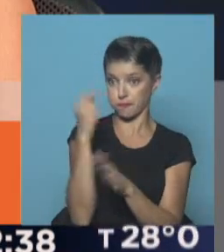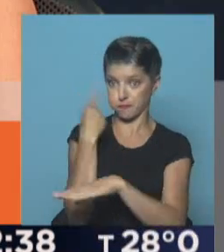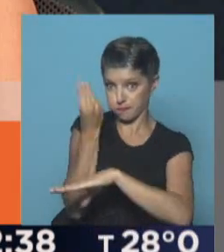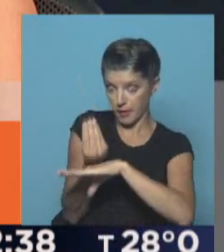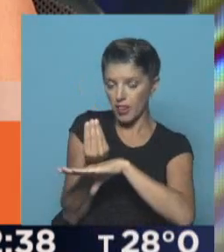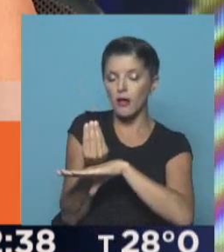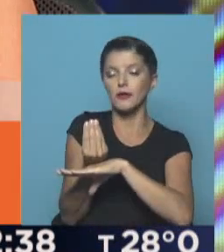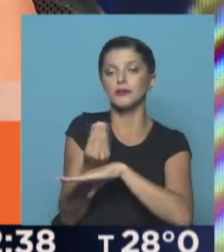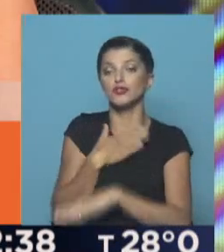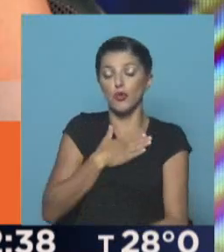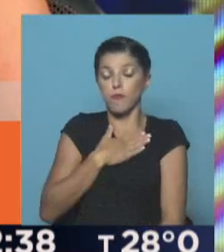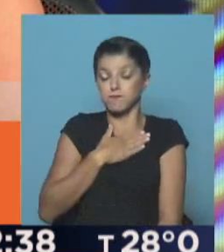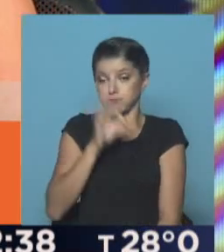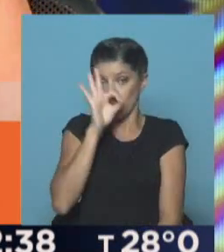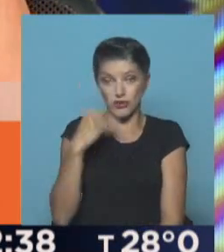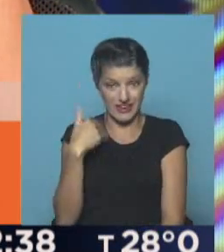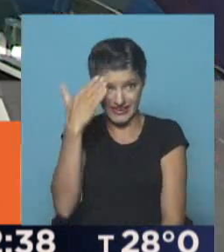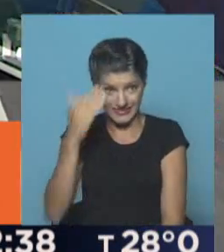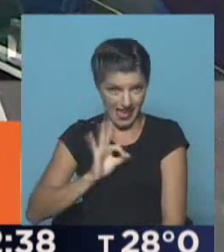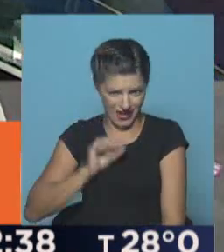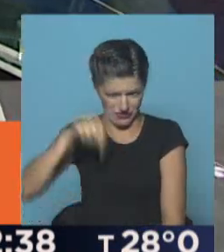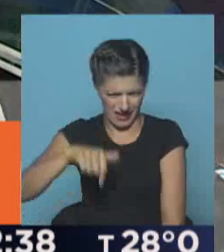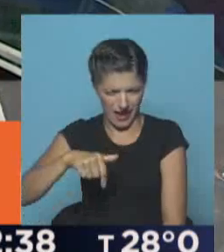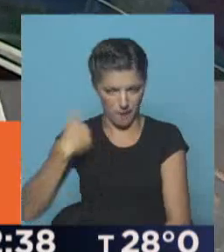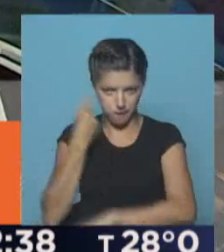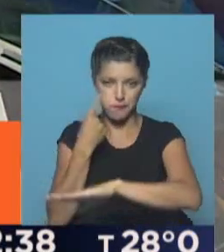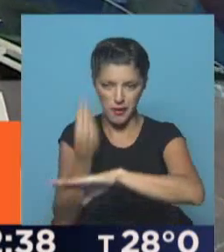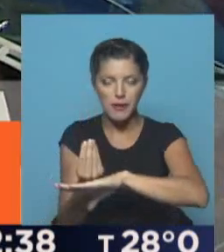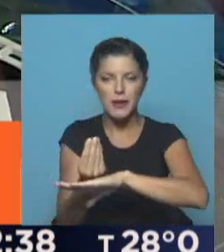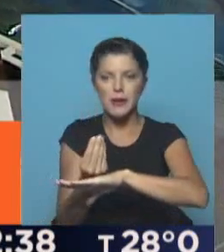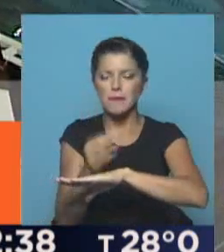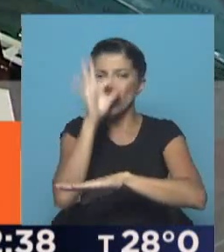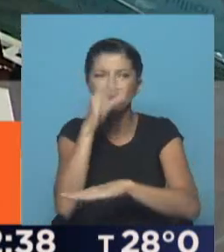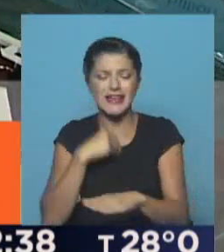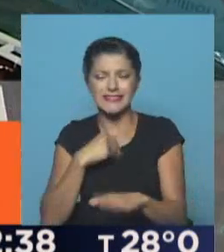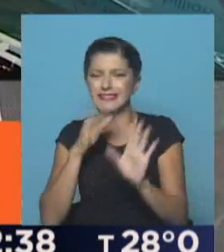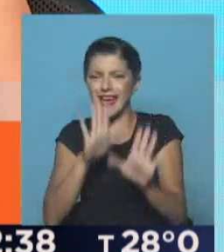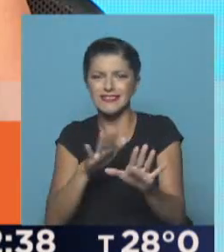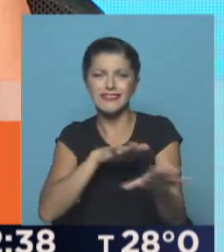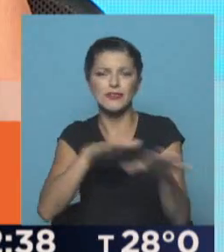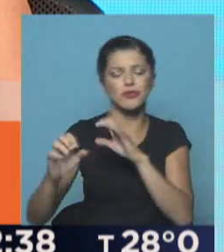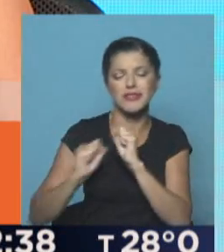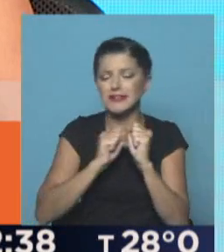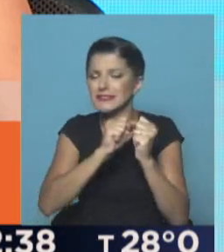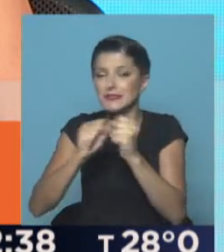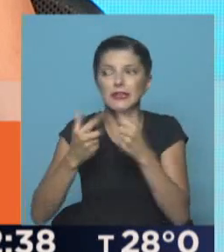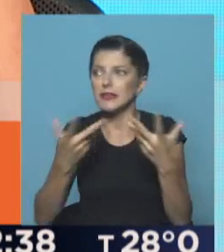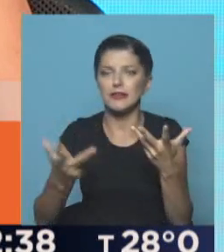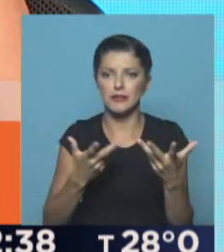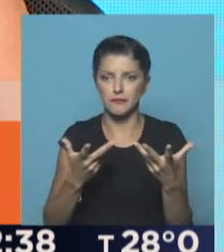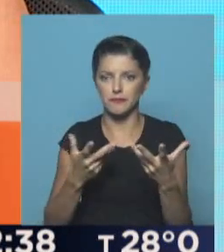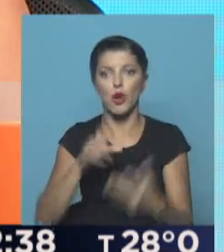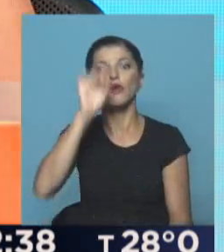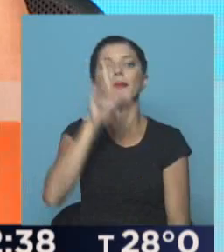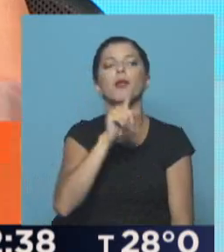y nunca me había, yo hace 15 años que vivo en Argentina, pero nunca me había tocado sentir un clima de tal desesperación y desazón. Y no es solo